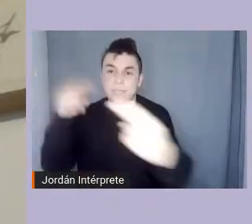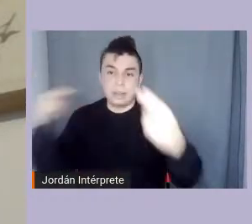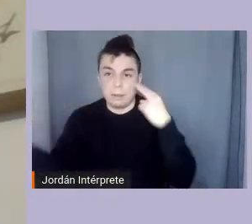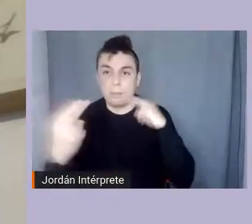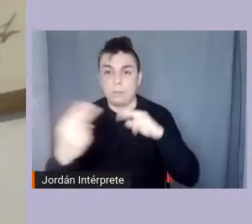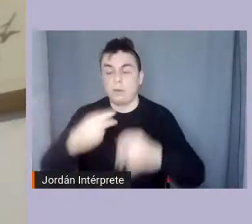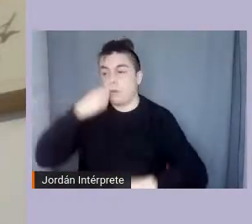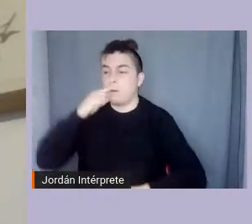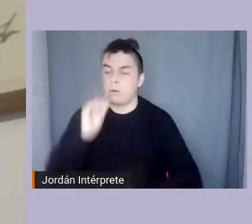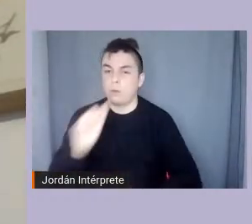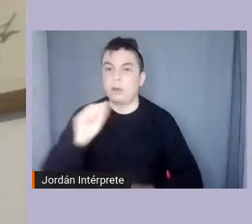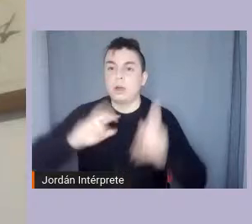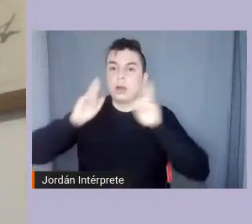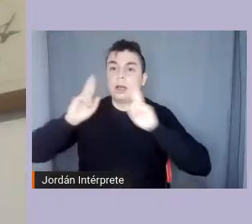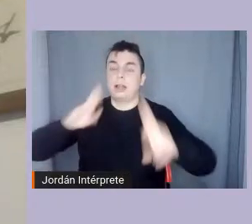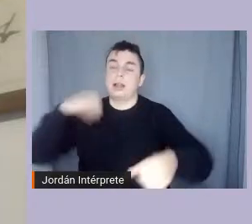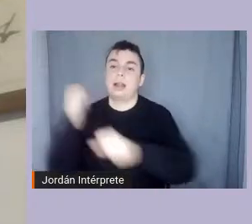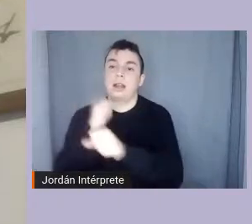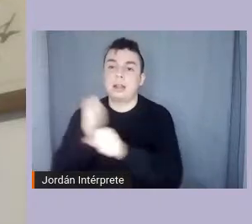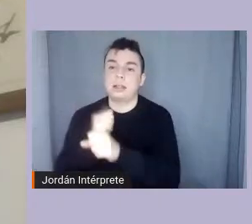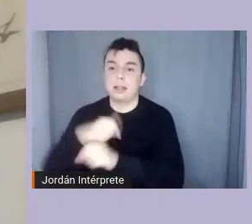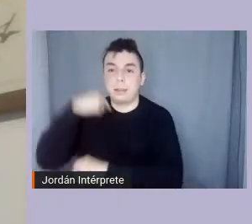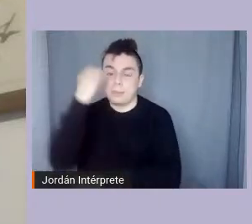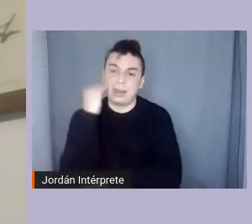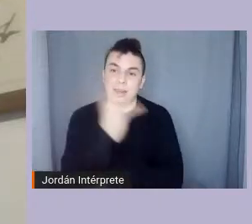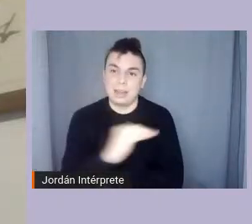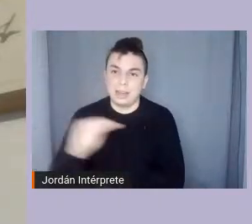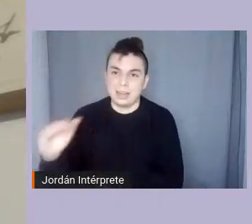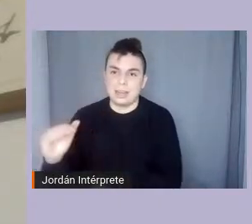el taller de educación musical para la infancia.